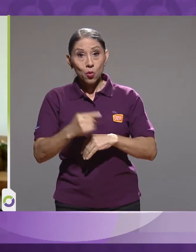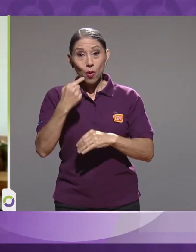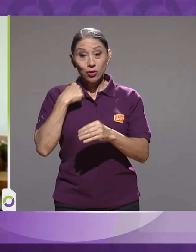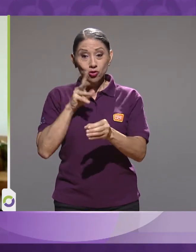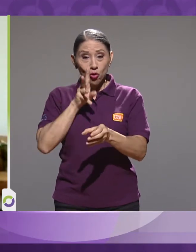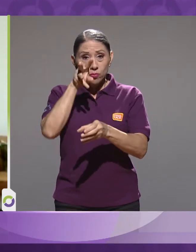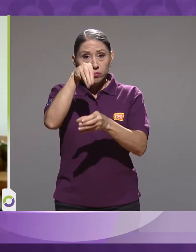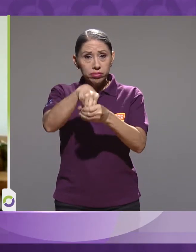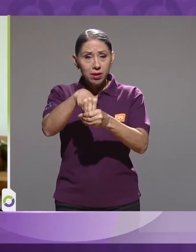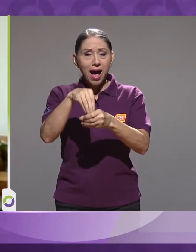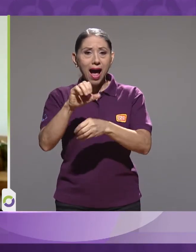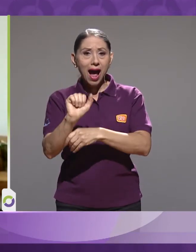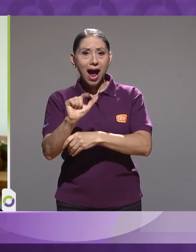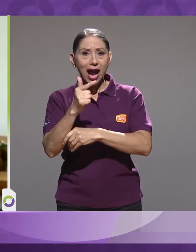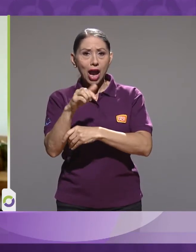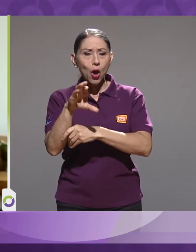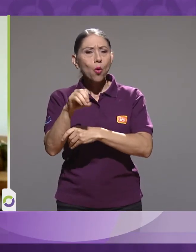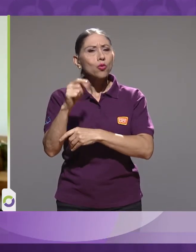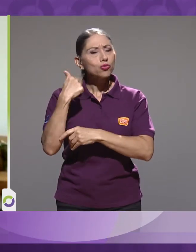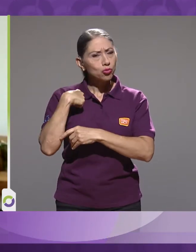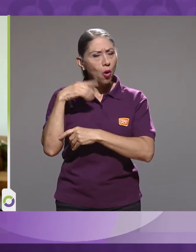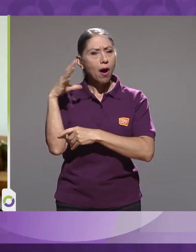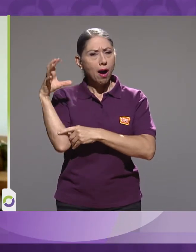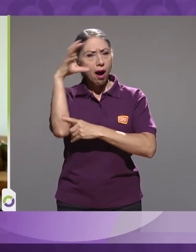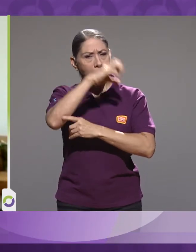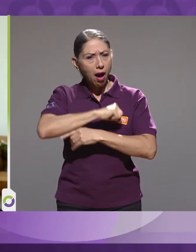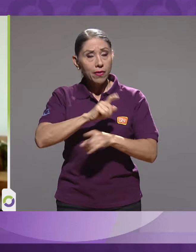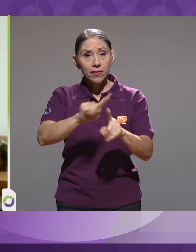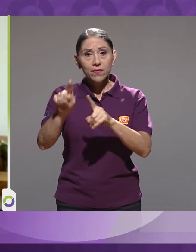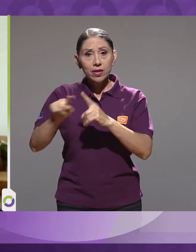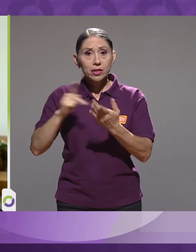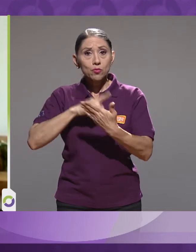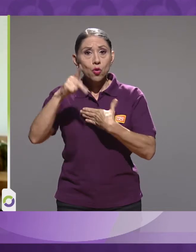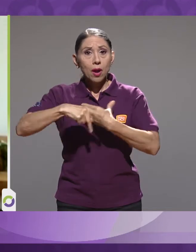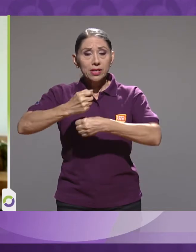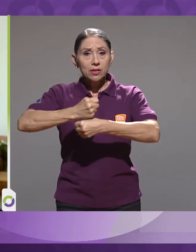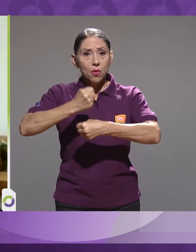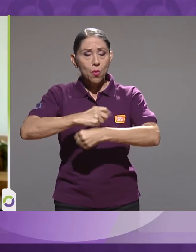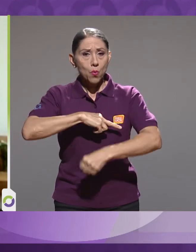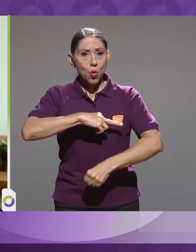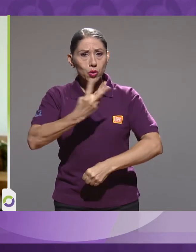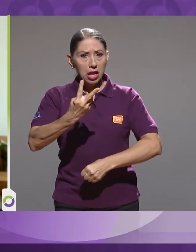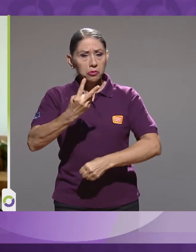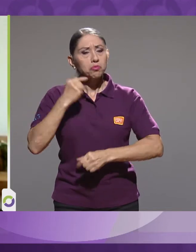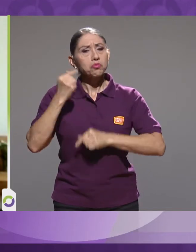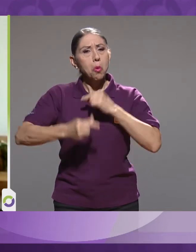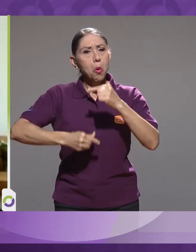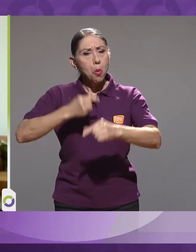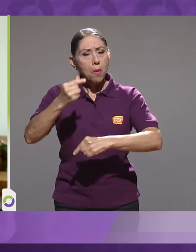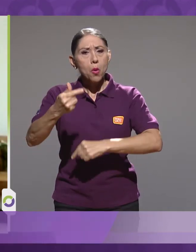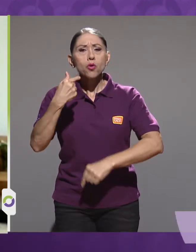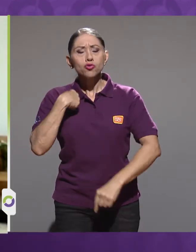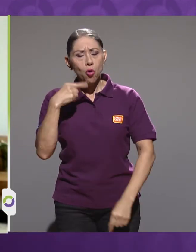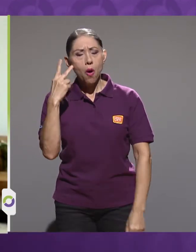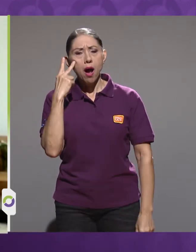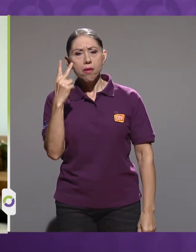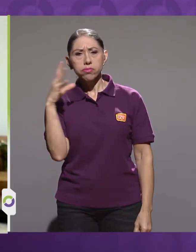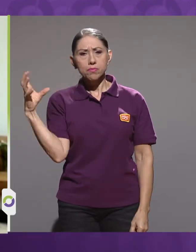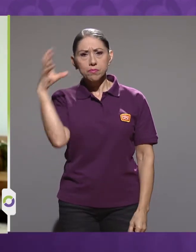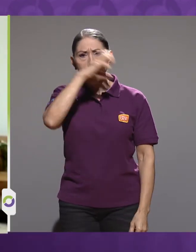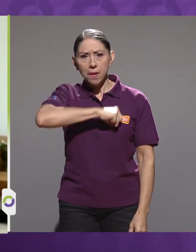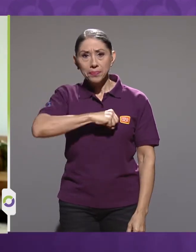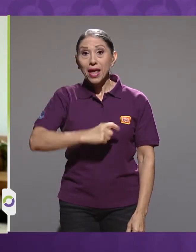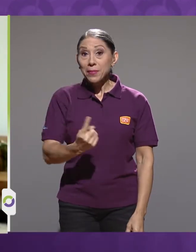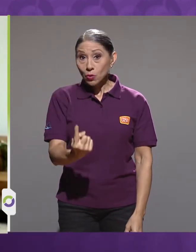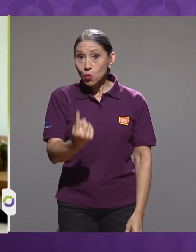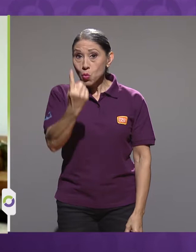AGECO, escuchaba que había varios programas voluntarios y poco a poco fui conociéndolos, pero la que